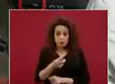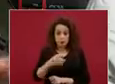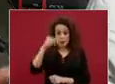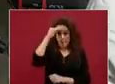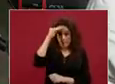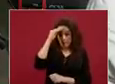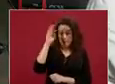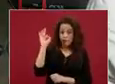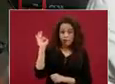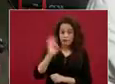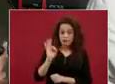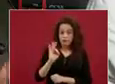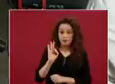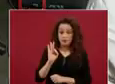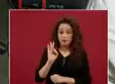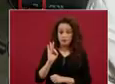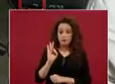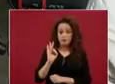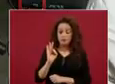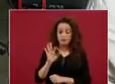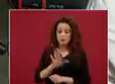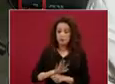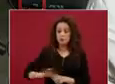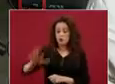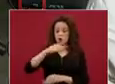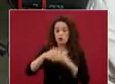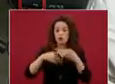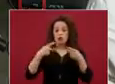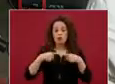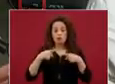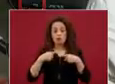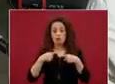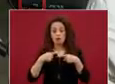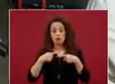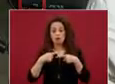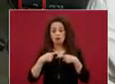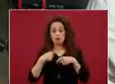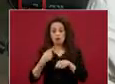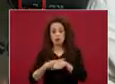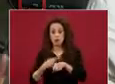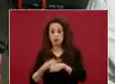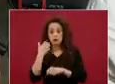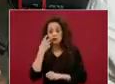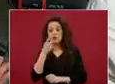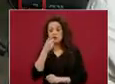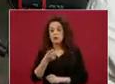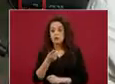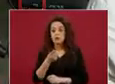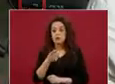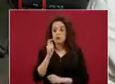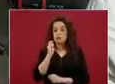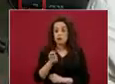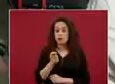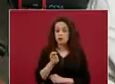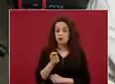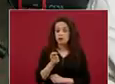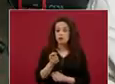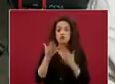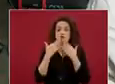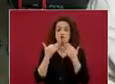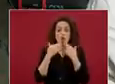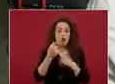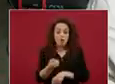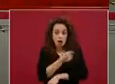la inmunidad del rebaño pudiera ser un indicio, aún sin que exista hoy en día una